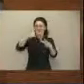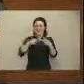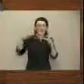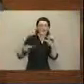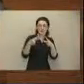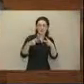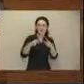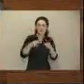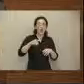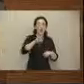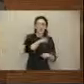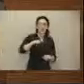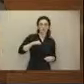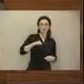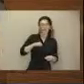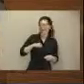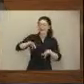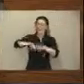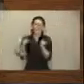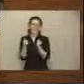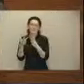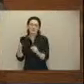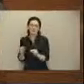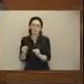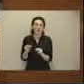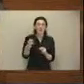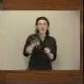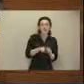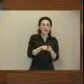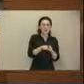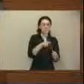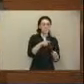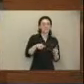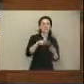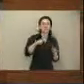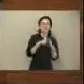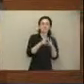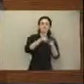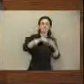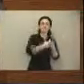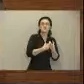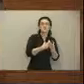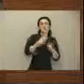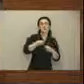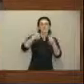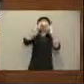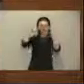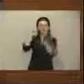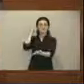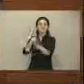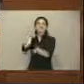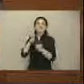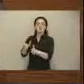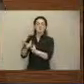al internamiento y la integración social frente a la estigmatización. Esos son principios que creemos que vale la pena defender y